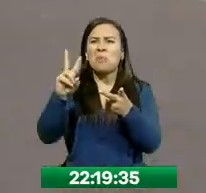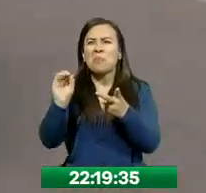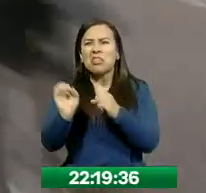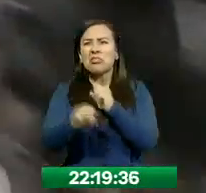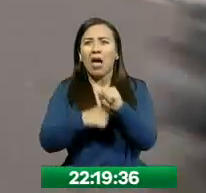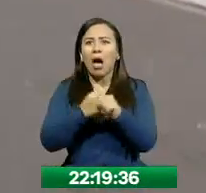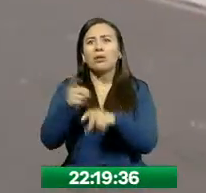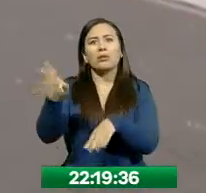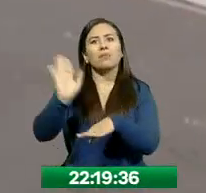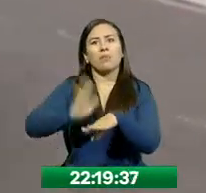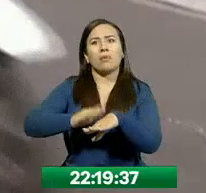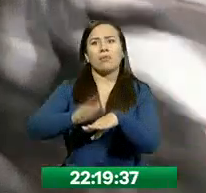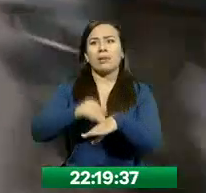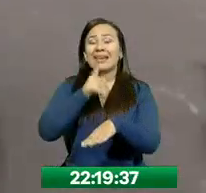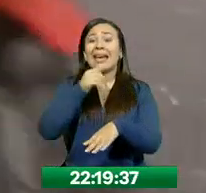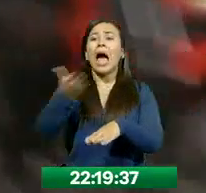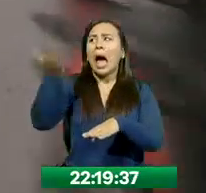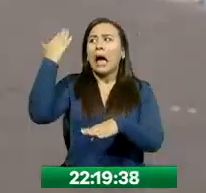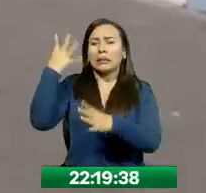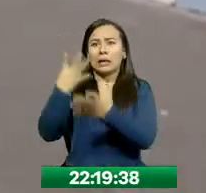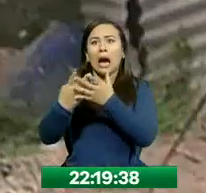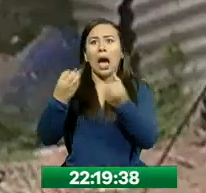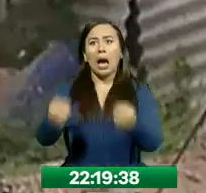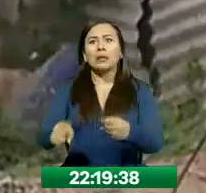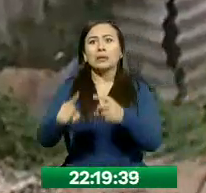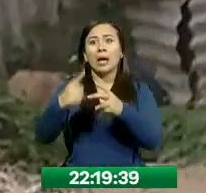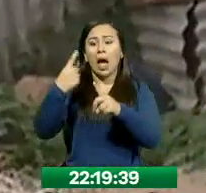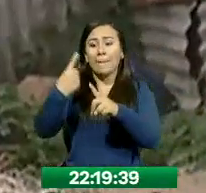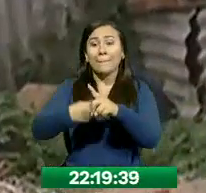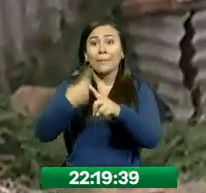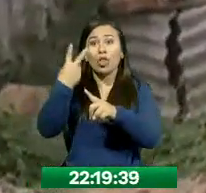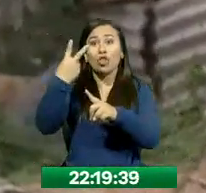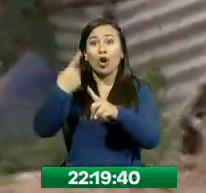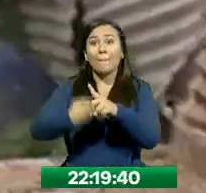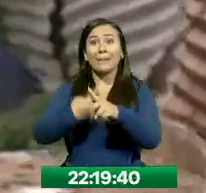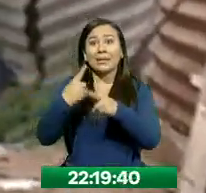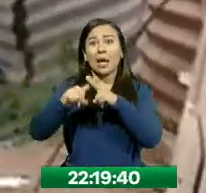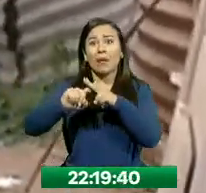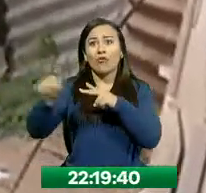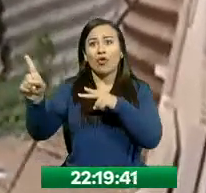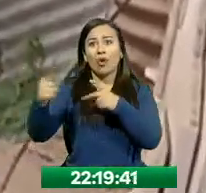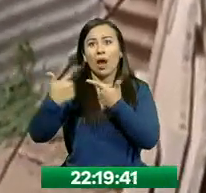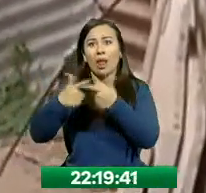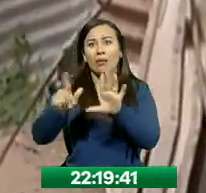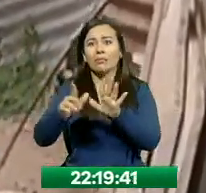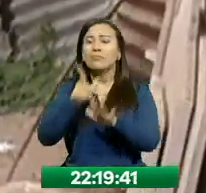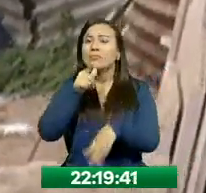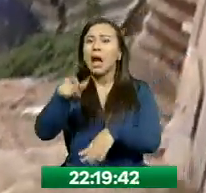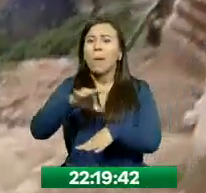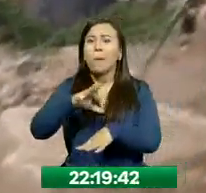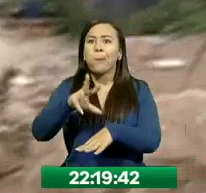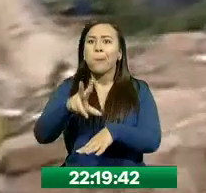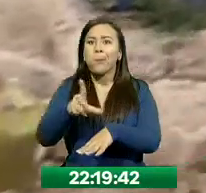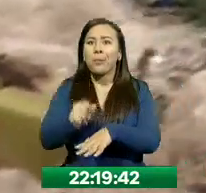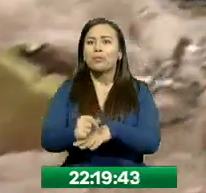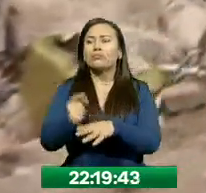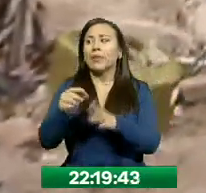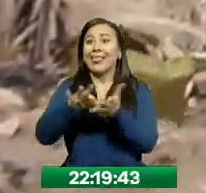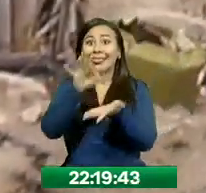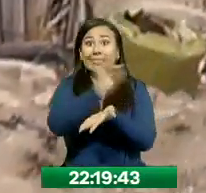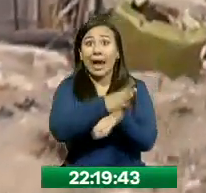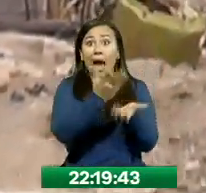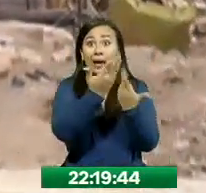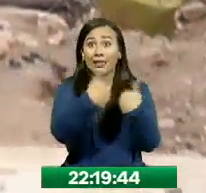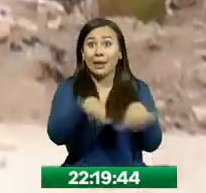años. Este último salió de prisión hace 2 meses, luego de pagar 1 año por delito de robo. Tan pronto como abandonó la